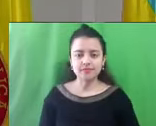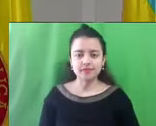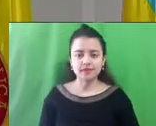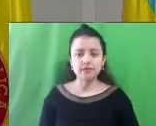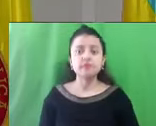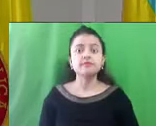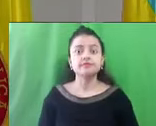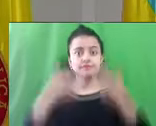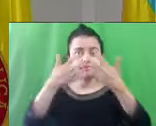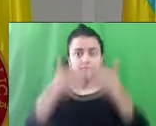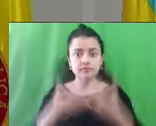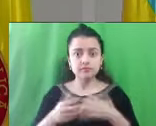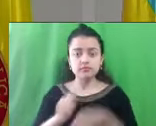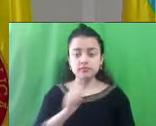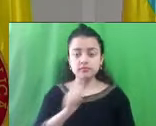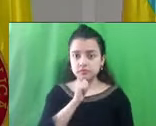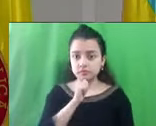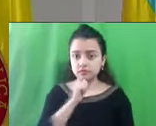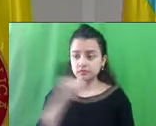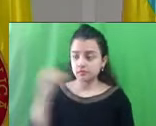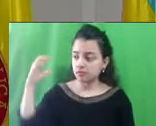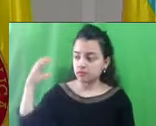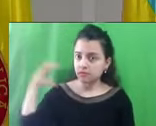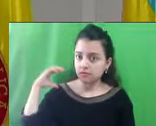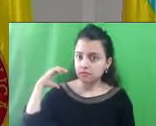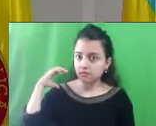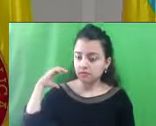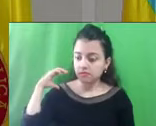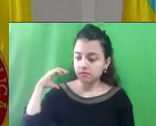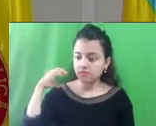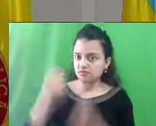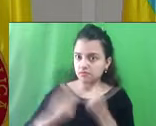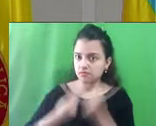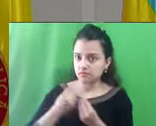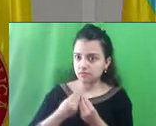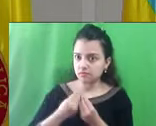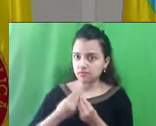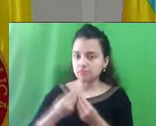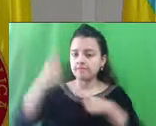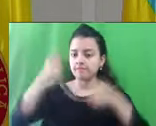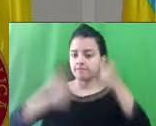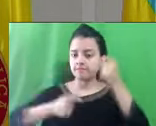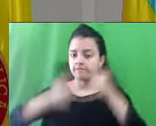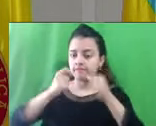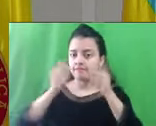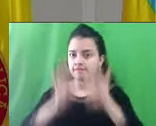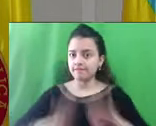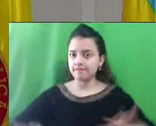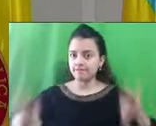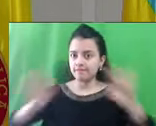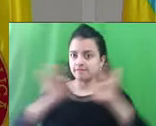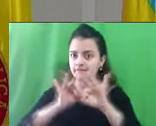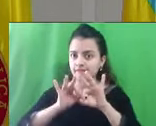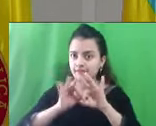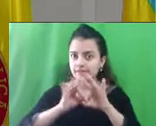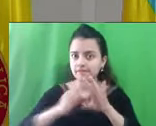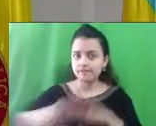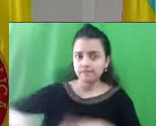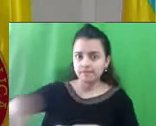aguas de Facatativá se gestionen de la mejor manera y también para brindarles a ustedes los medios y los canales adecuados para que